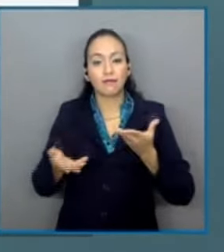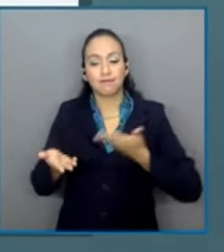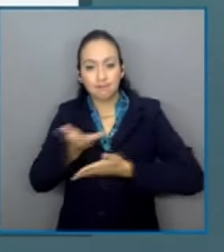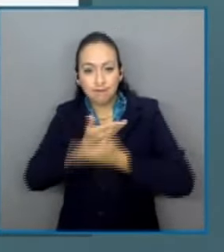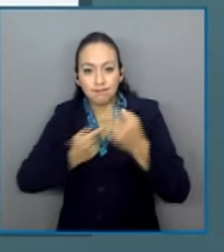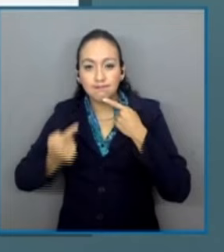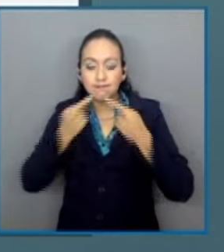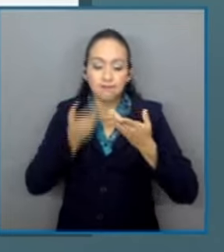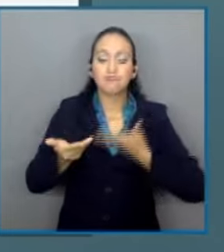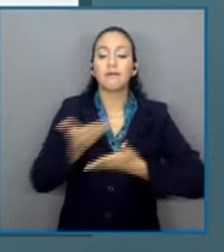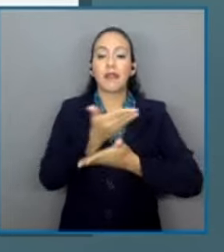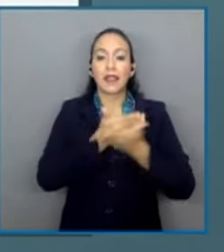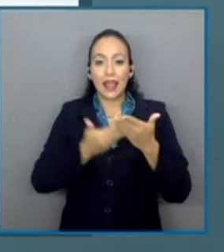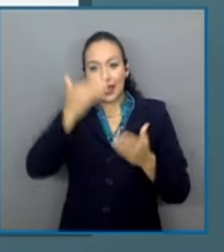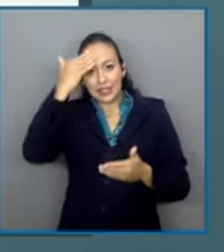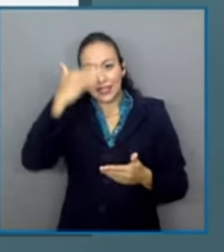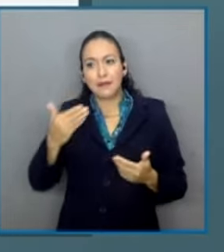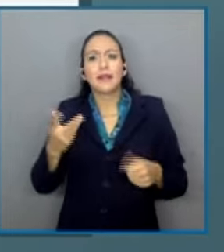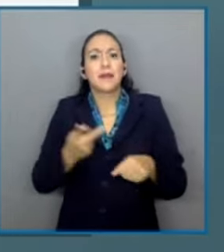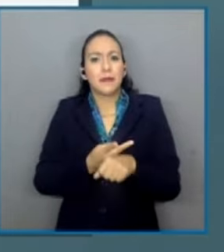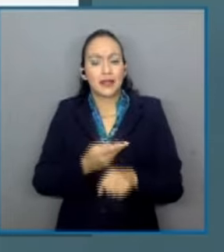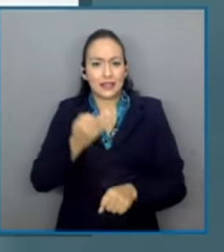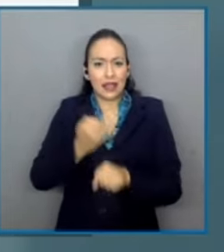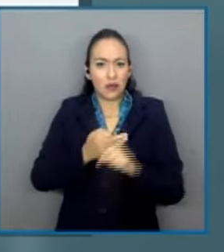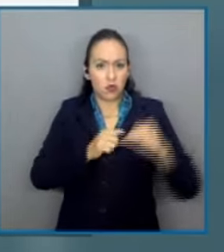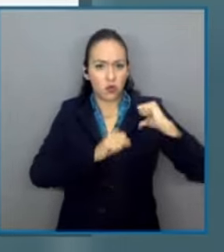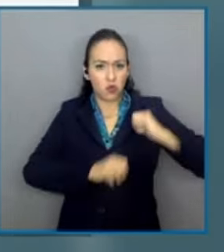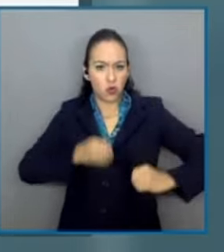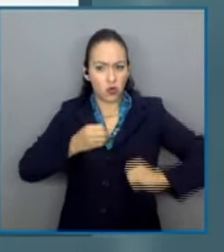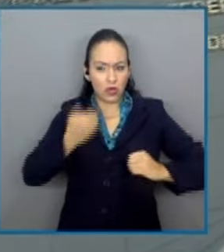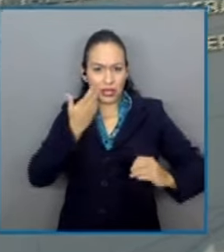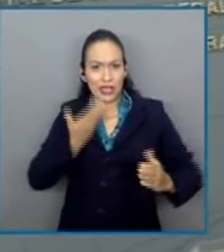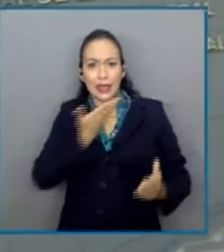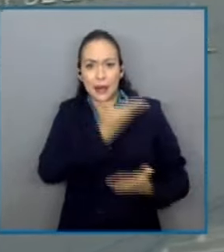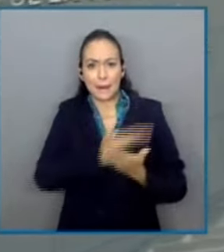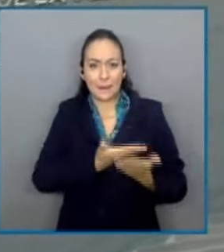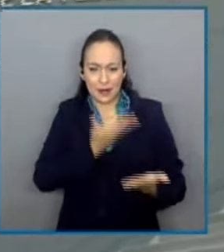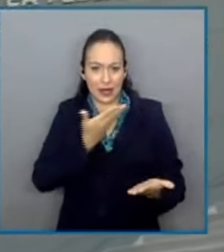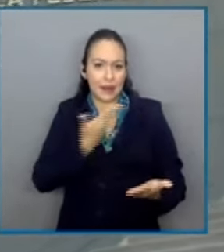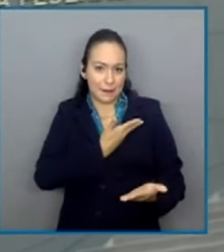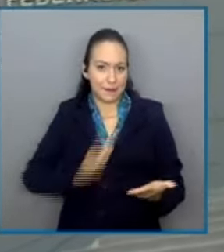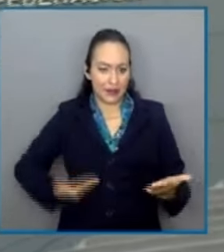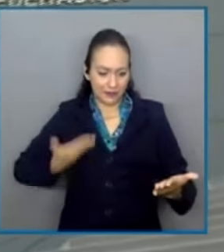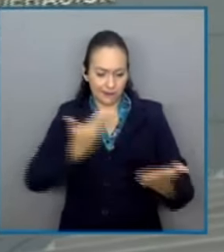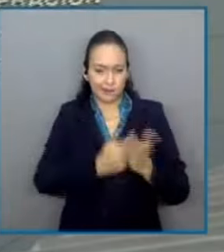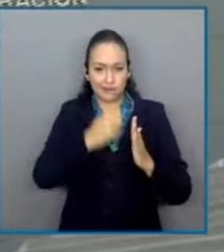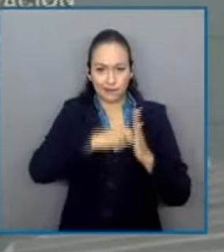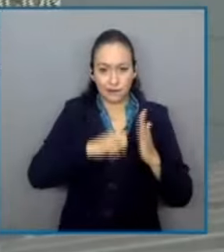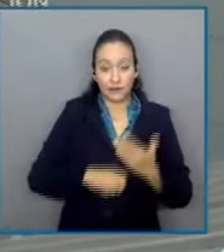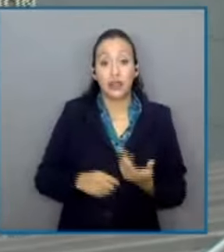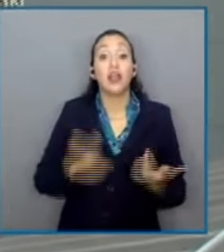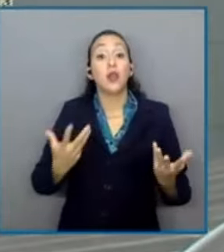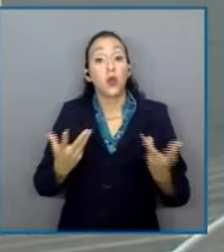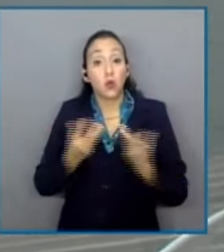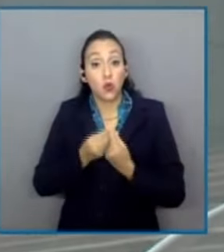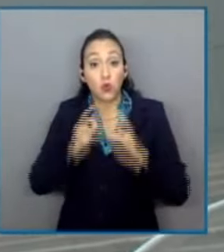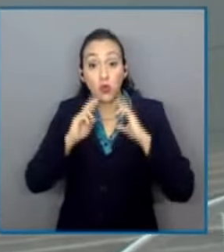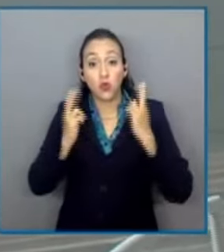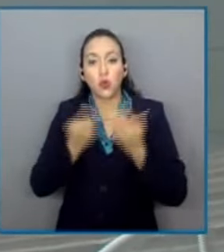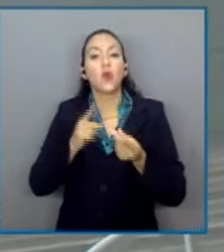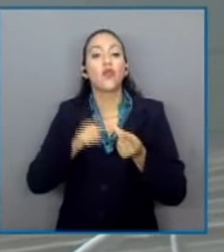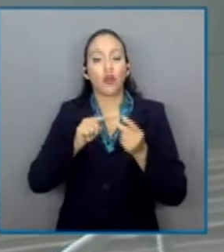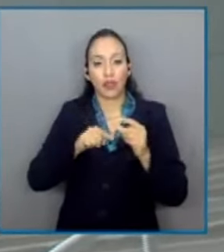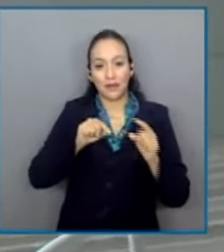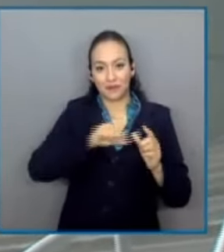de la Escuela Judicial y de las Casas de la Cultura Jurídica en las 32 entidades del país, para realizar un